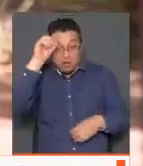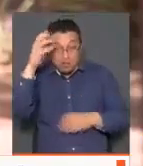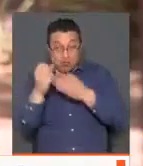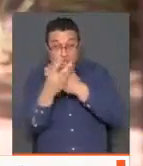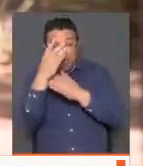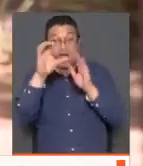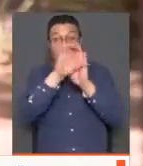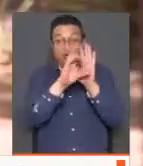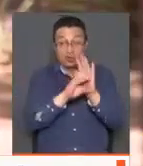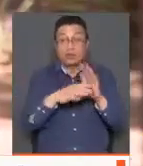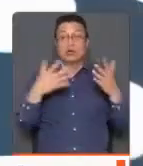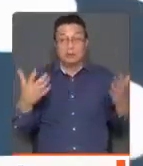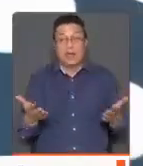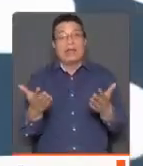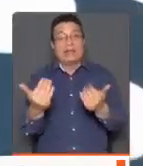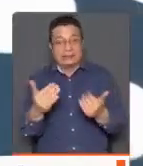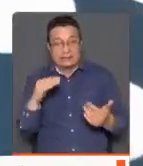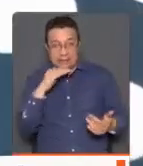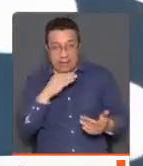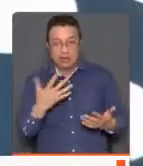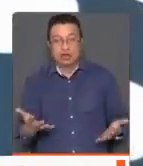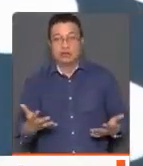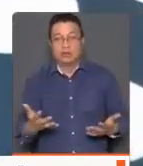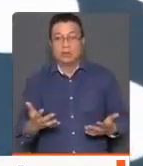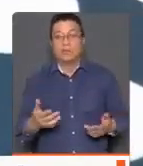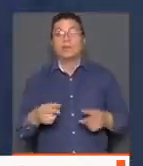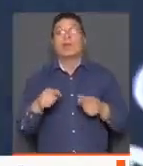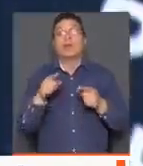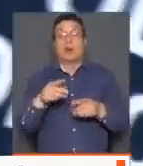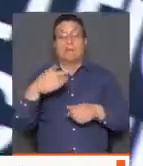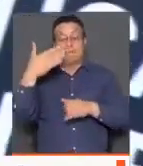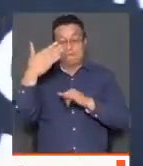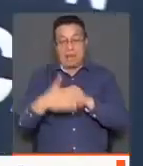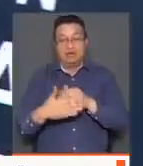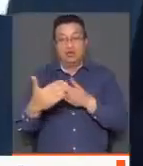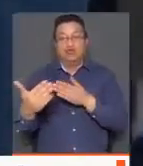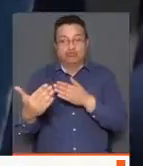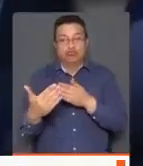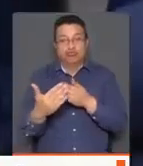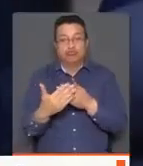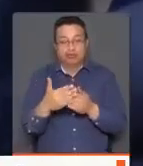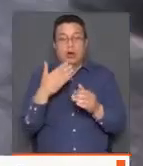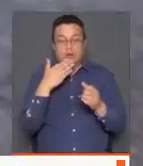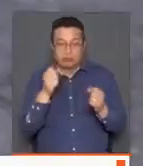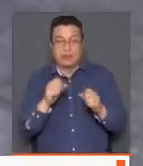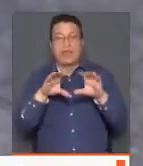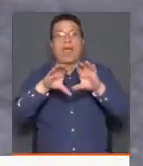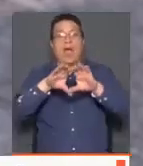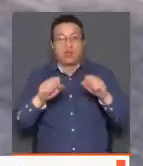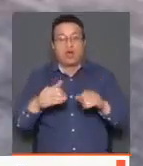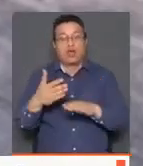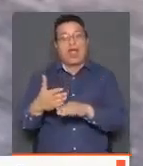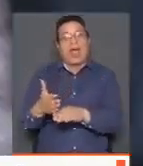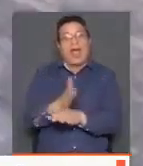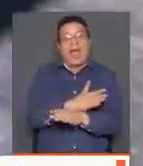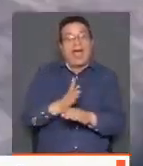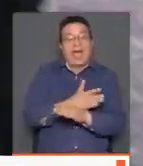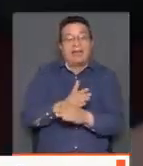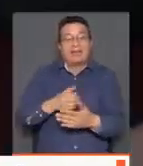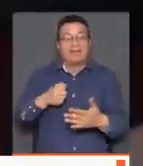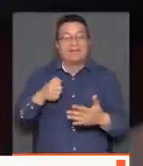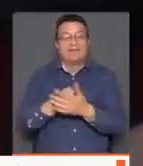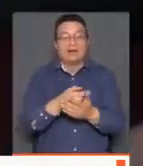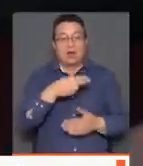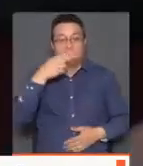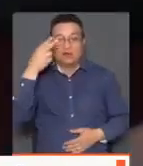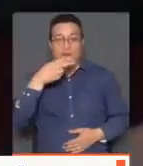Chile es absolutamente necesaria. Los plazos se acortan y se apuesta a poder concretar un acuerdo antes de que termine noviembre, y